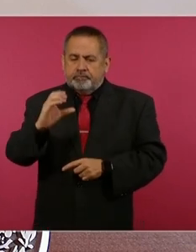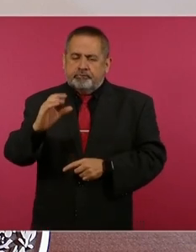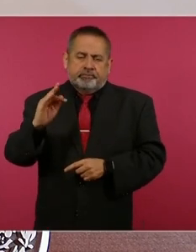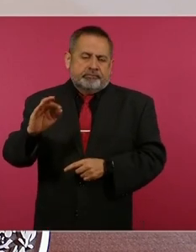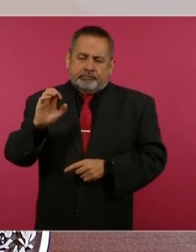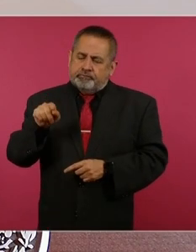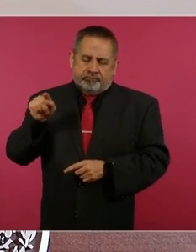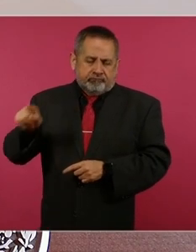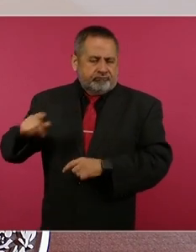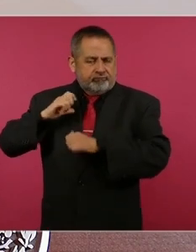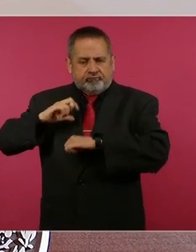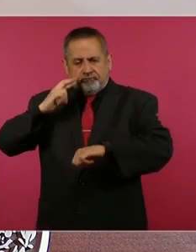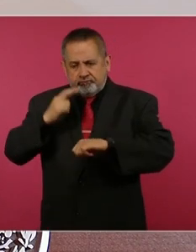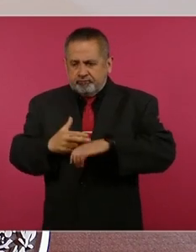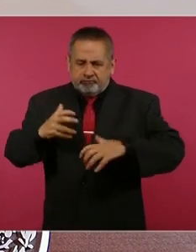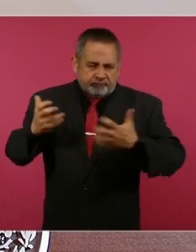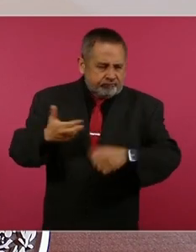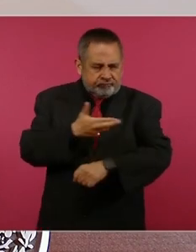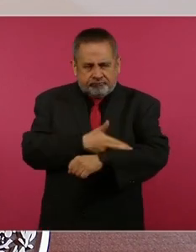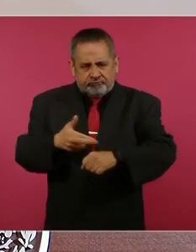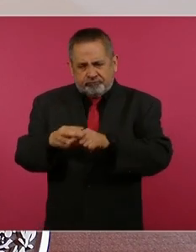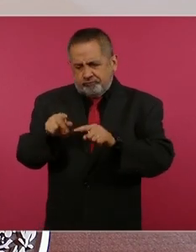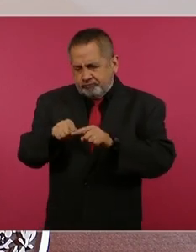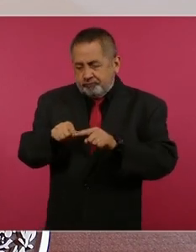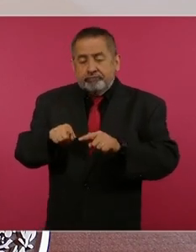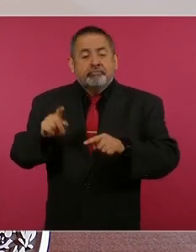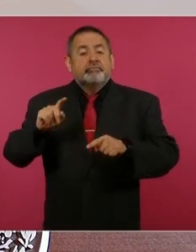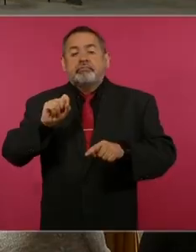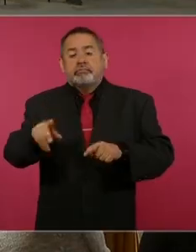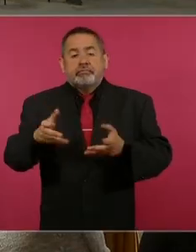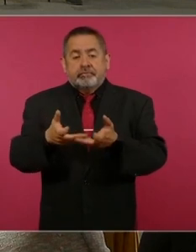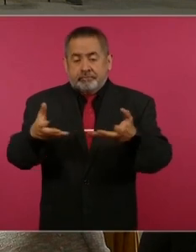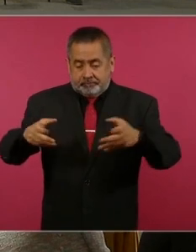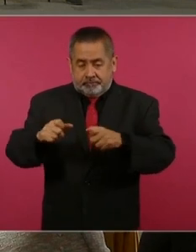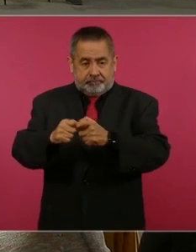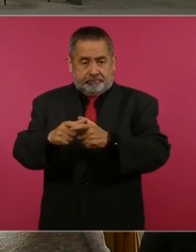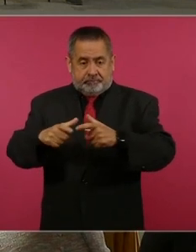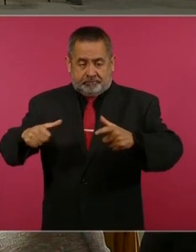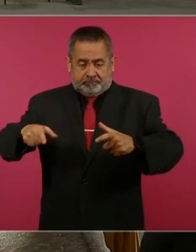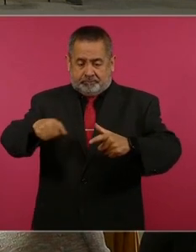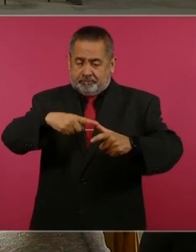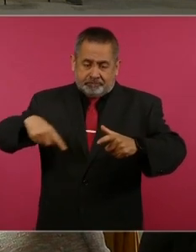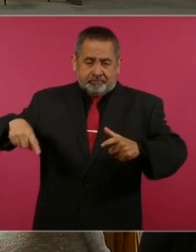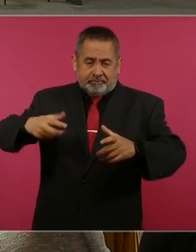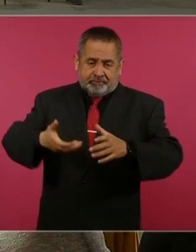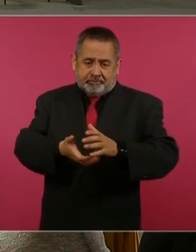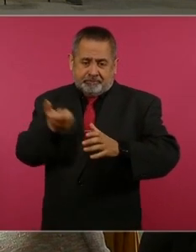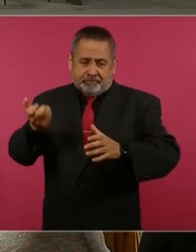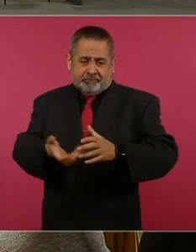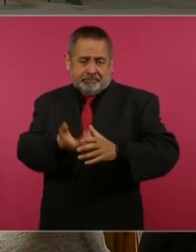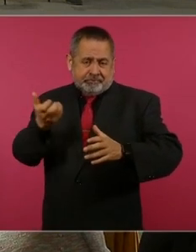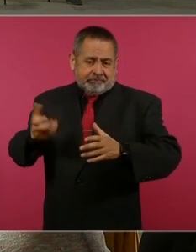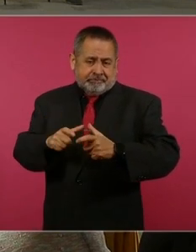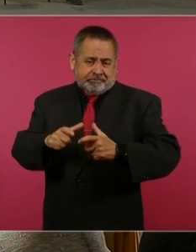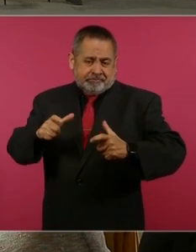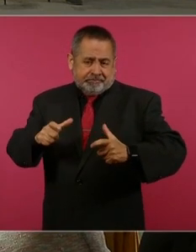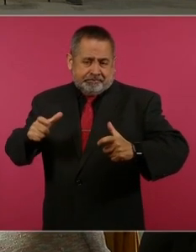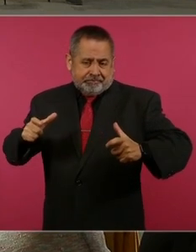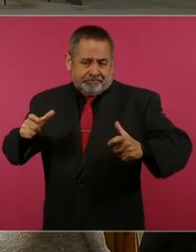de Electricidad el realizar este tajo a cielo abierto. Un tajo que mide aproximadamente